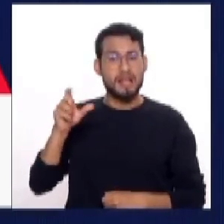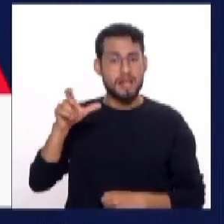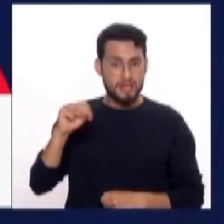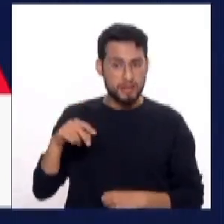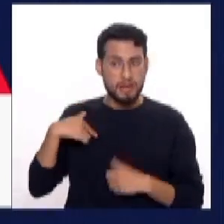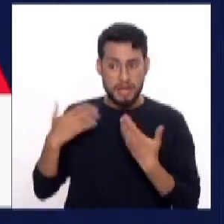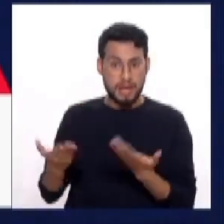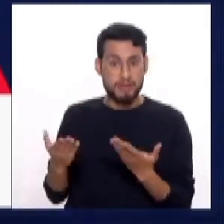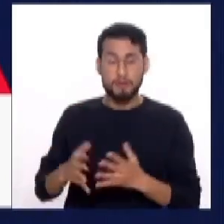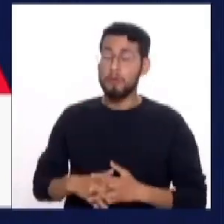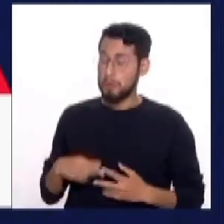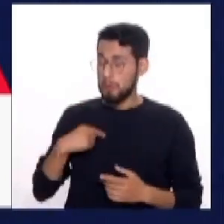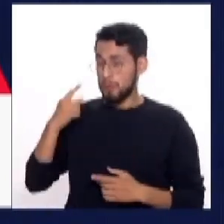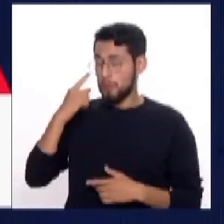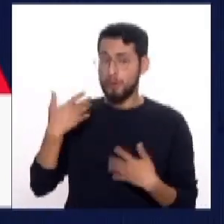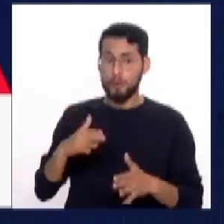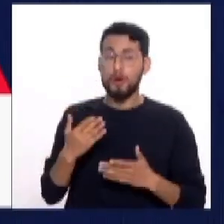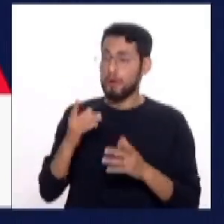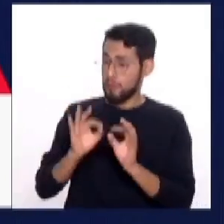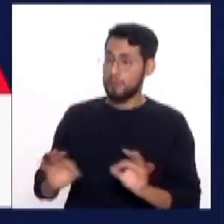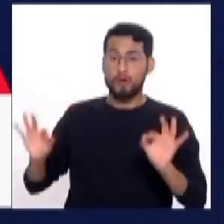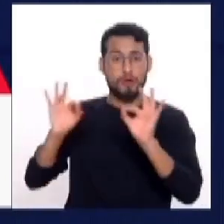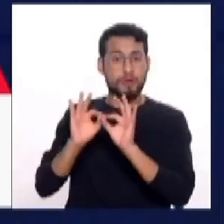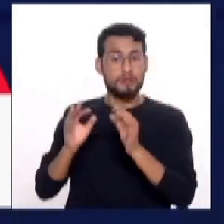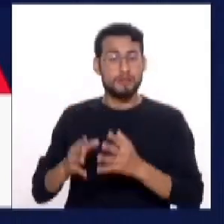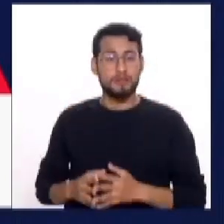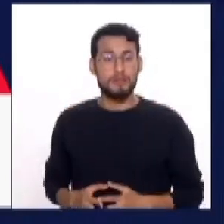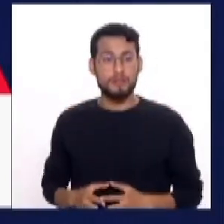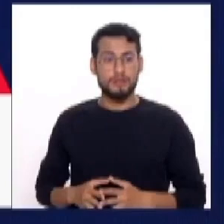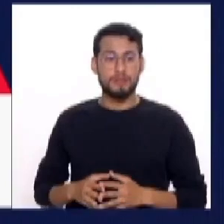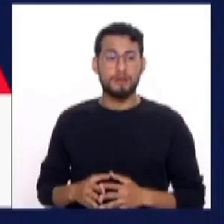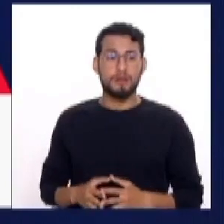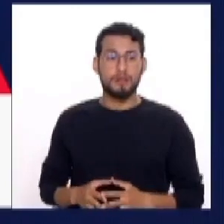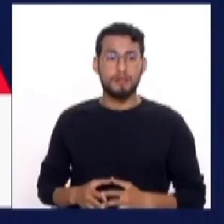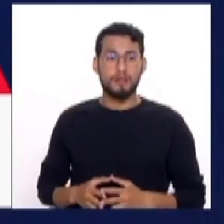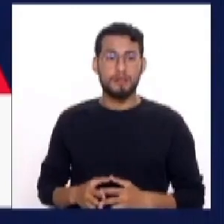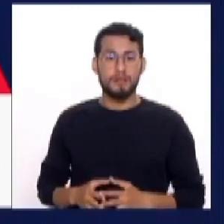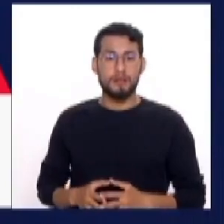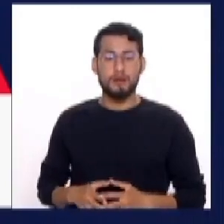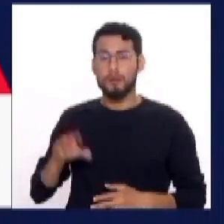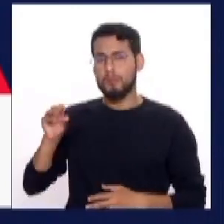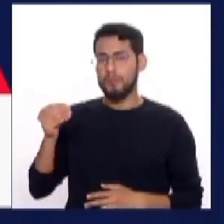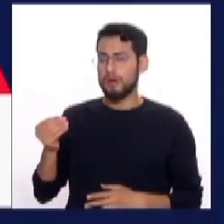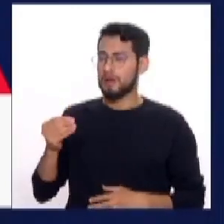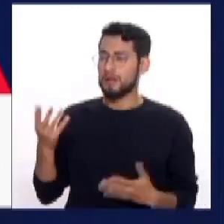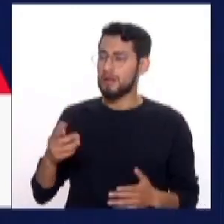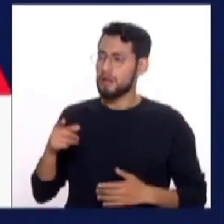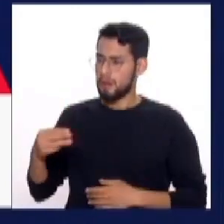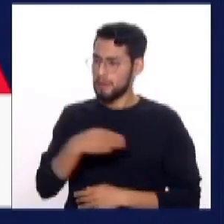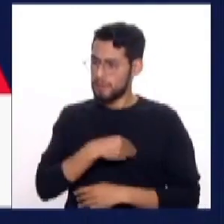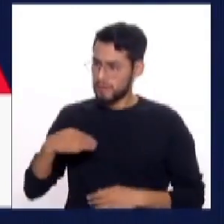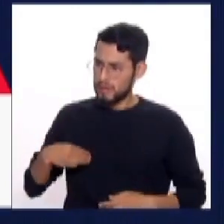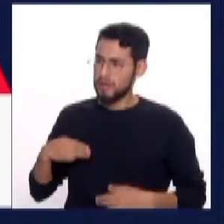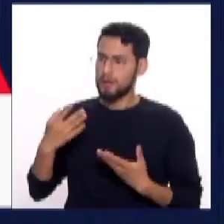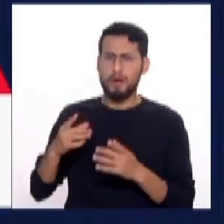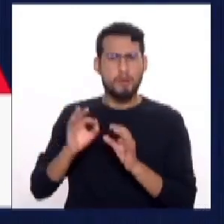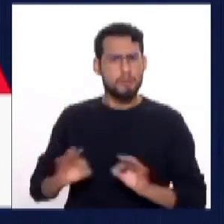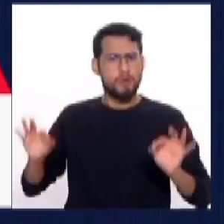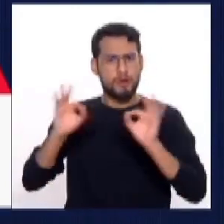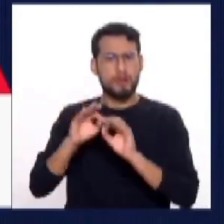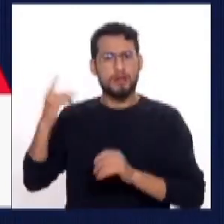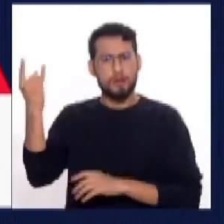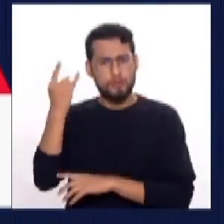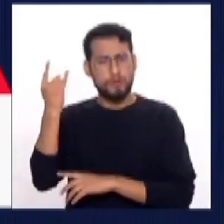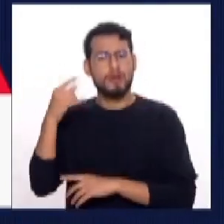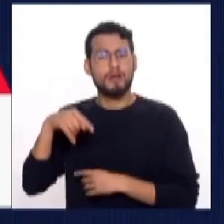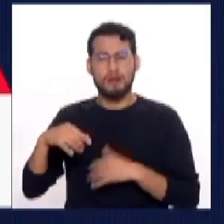y me parece que eso fue algo muy importante porque es el Ministerio de mayor importancia en